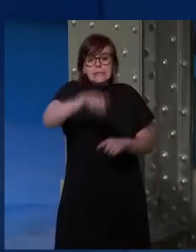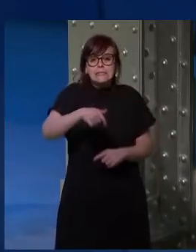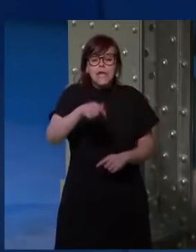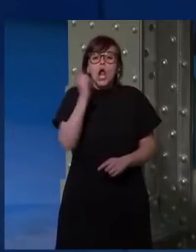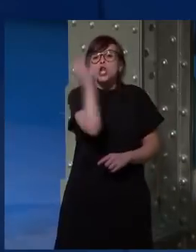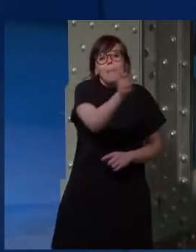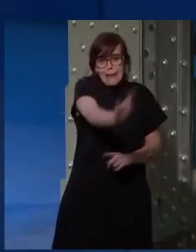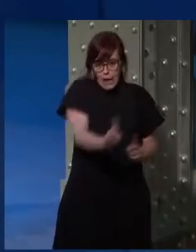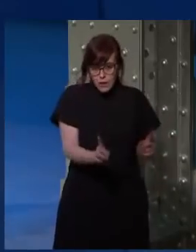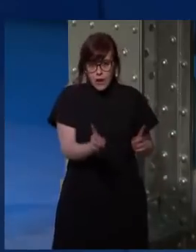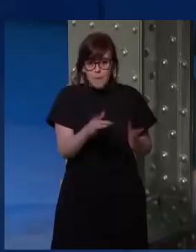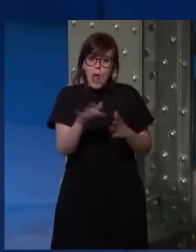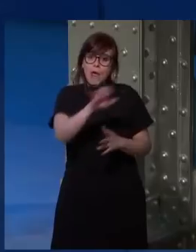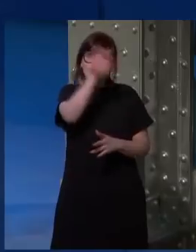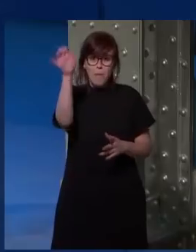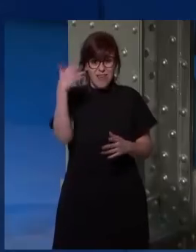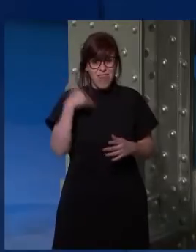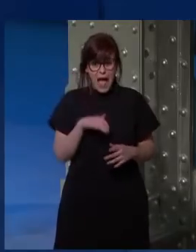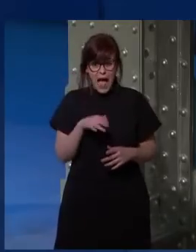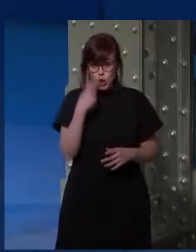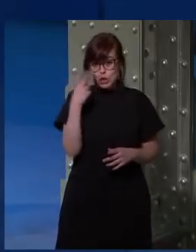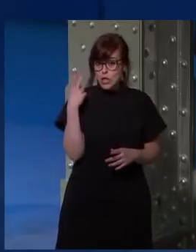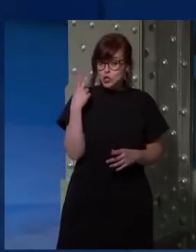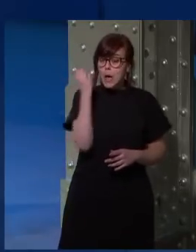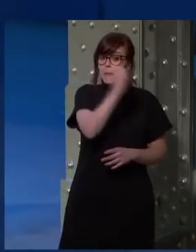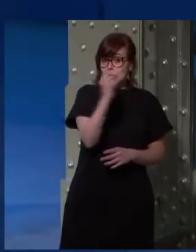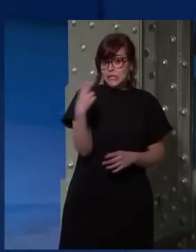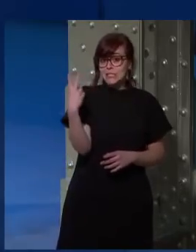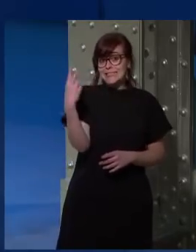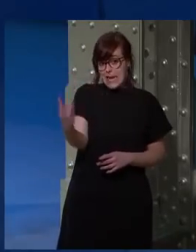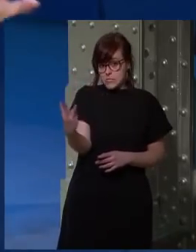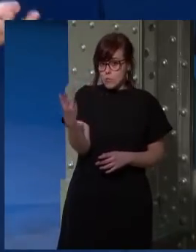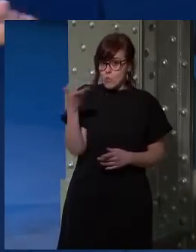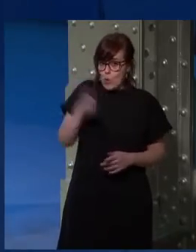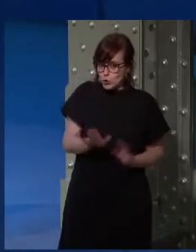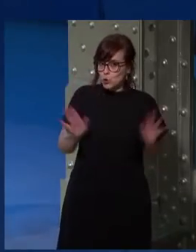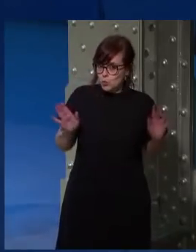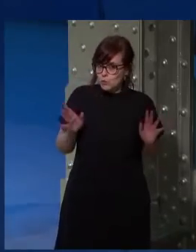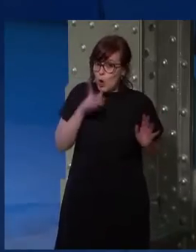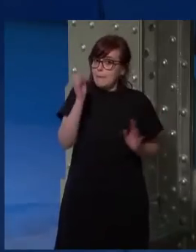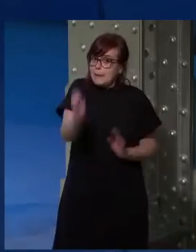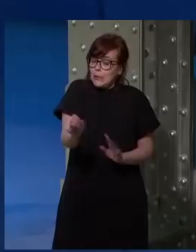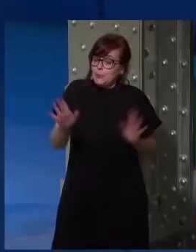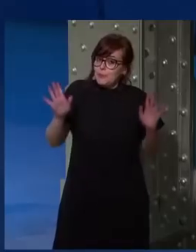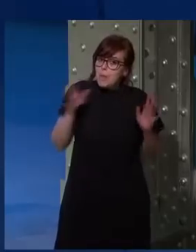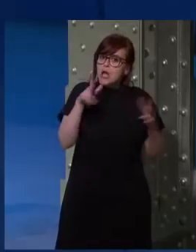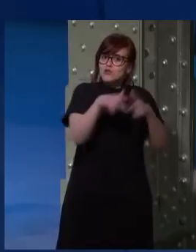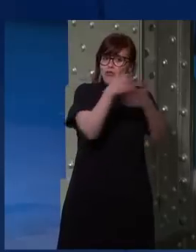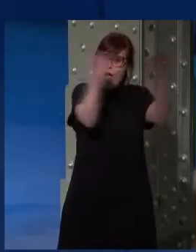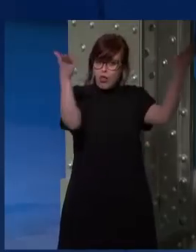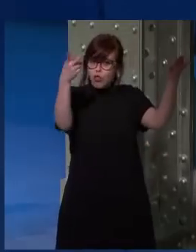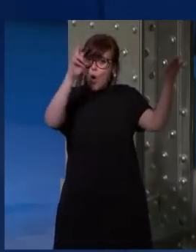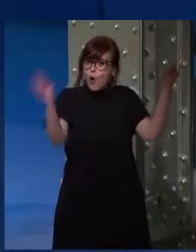¿no? Aunque ya en Europa llevamos 3 en los 2 últimos años, pero bueno, pero hay otras sociedades donde sí. Es